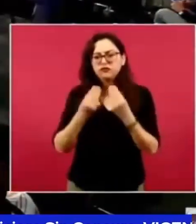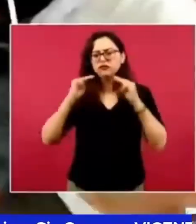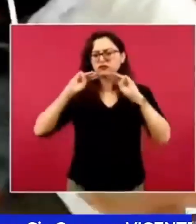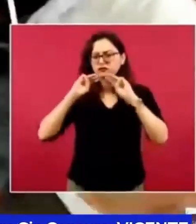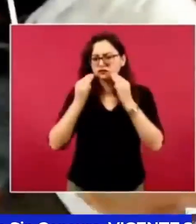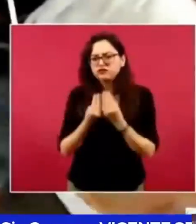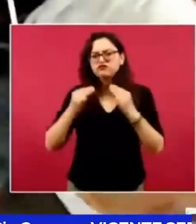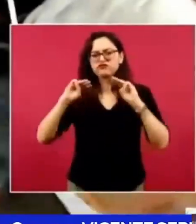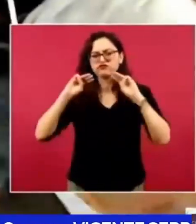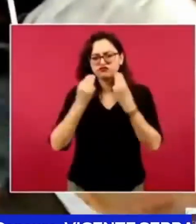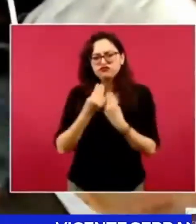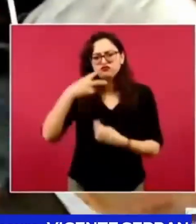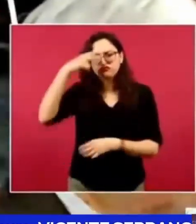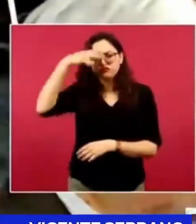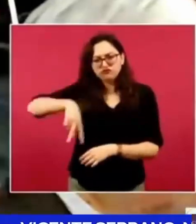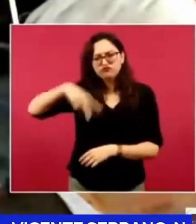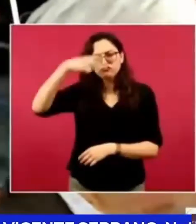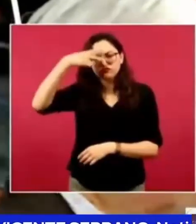Es como si